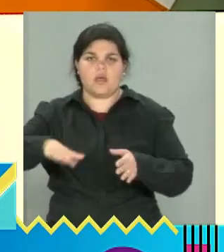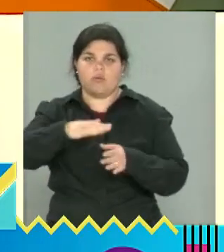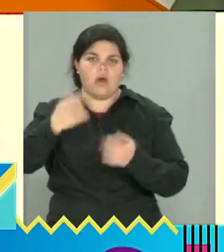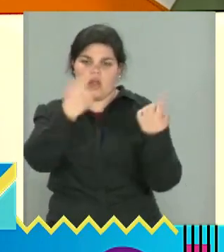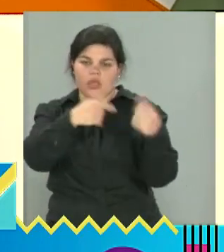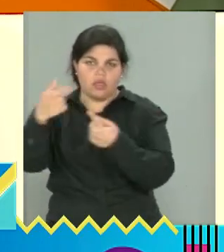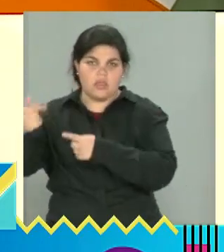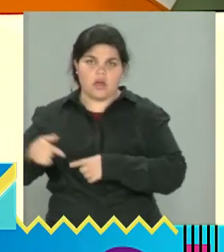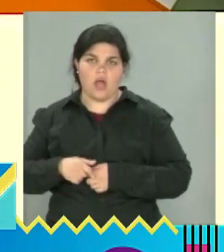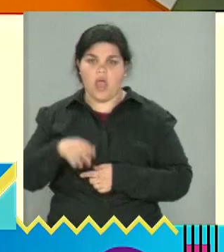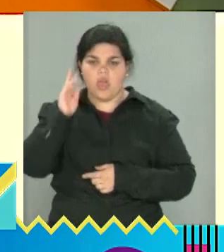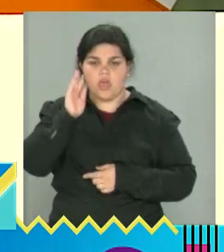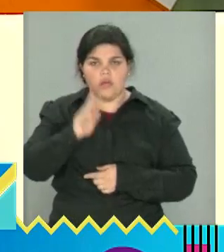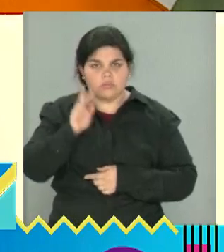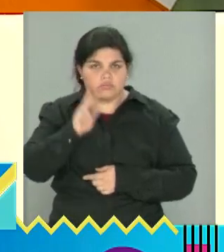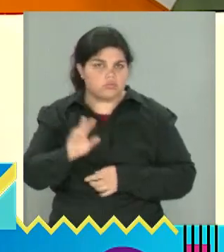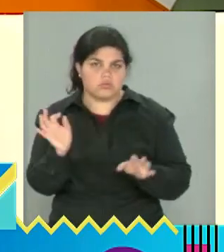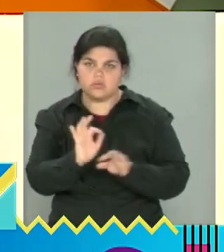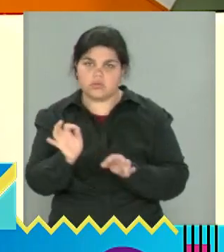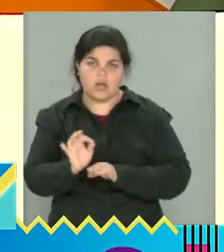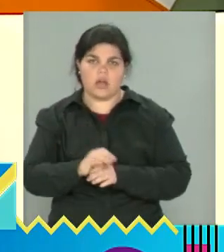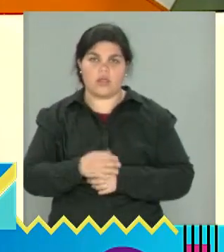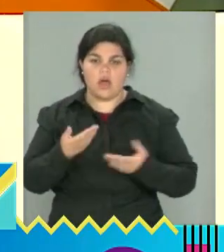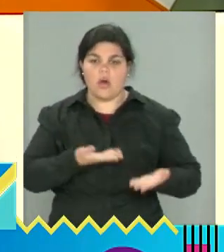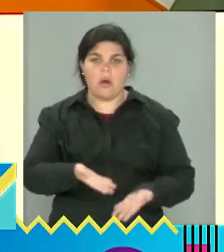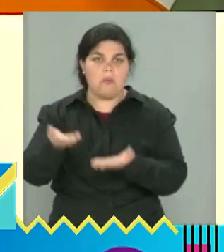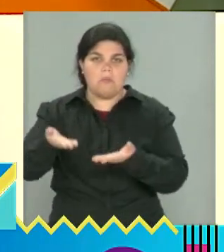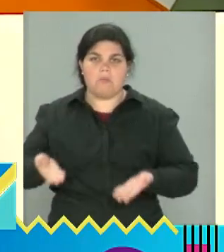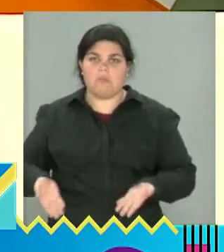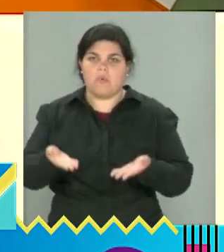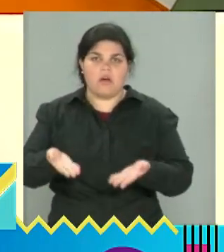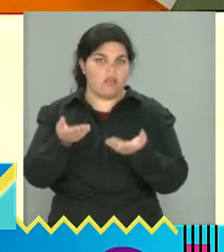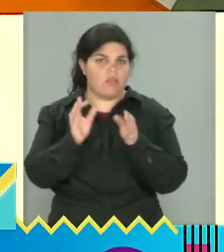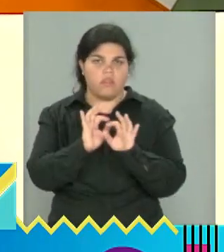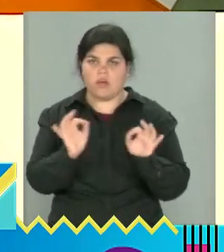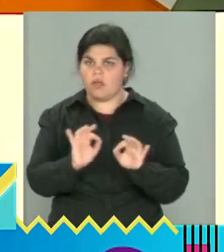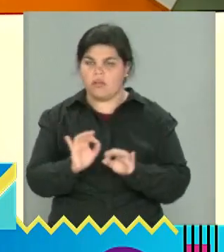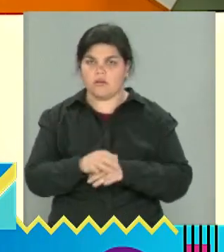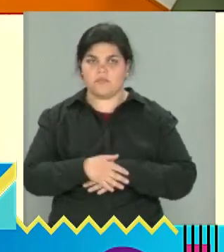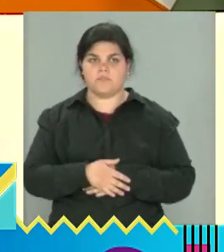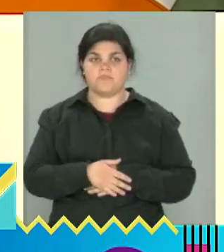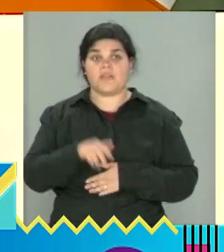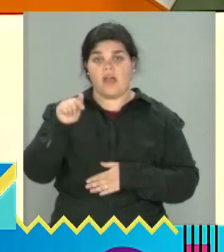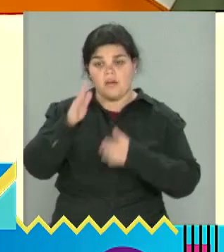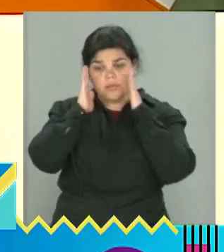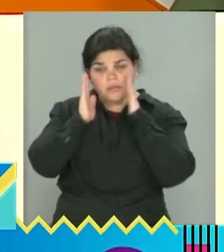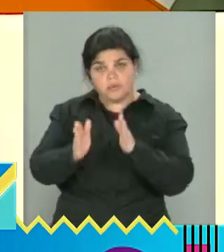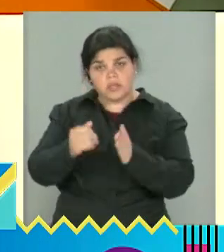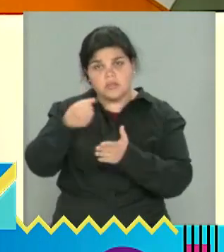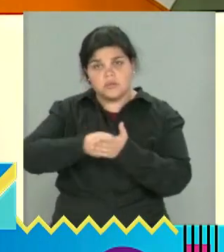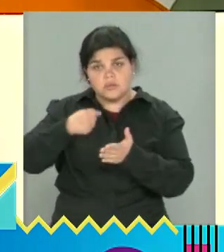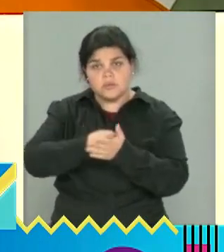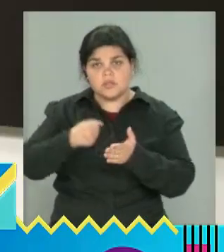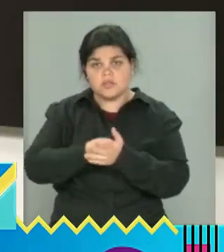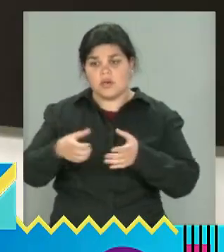da los espacios de participación que deberían tener, y en eso es justamente en lo que estamos trabajando fuertemente ahora desde